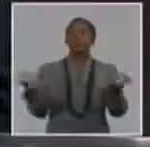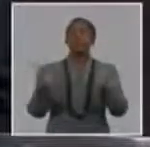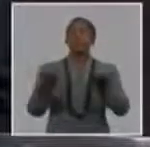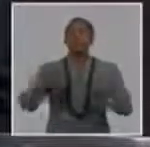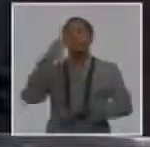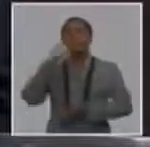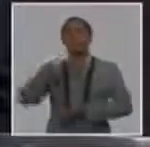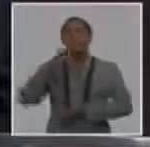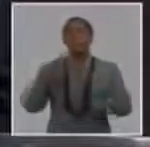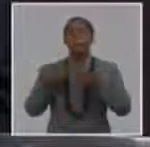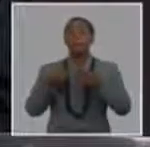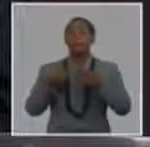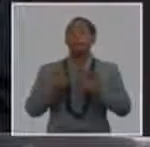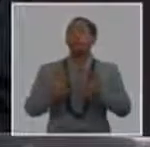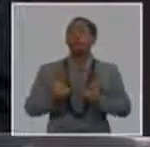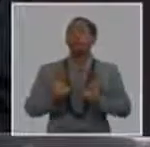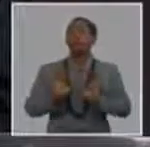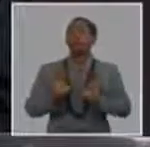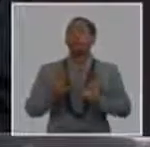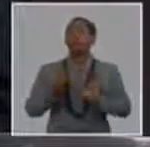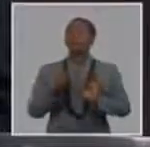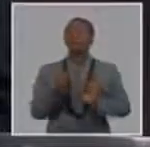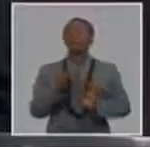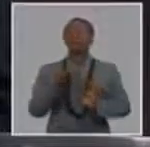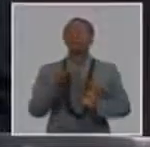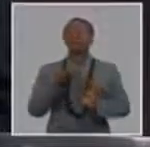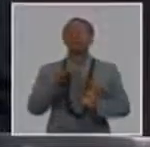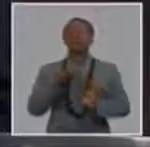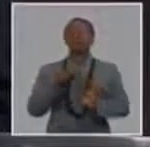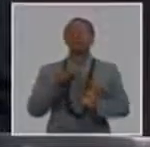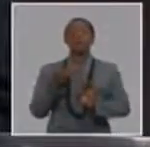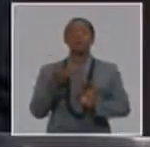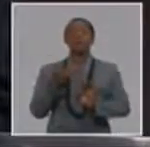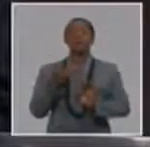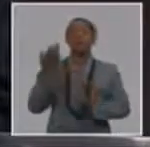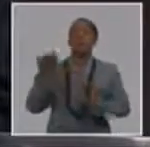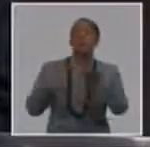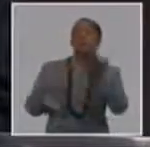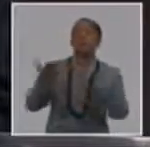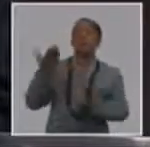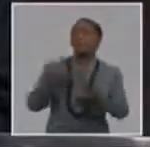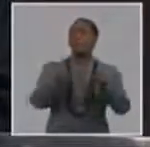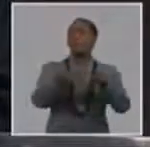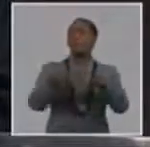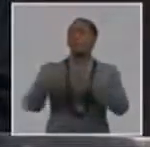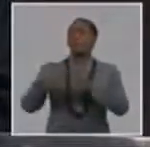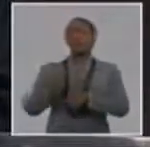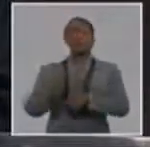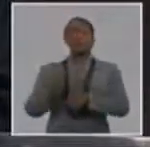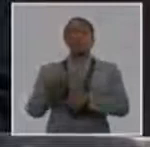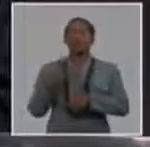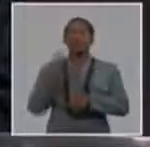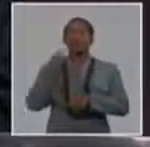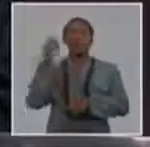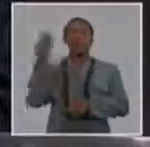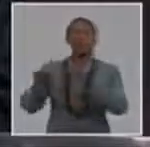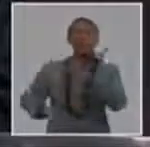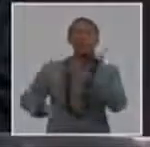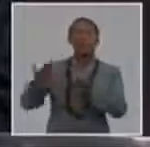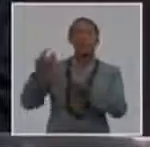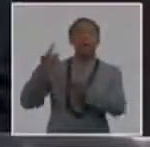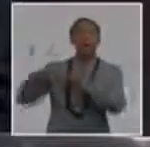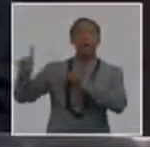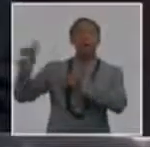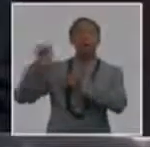no es algo que pueda solamente compararse hacia lo interno, es decir, este nivel de productividad está al nivel de las empresas